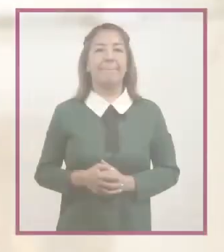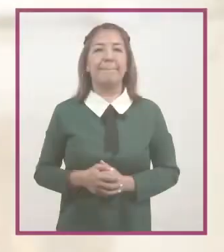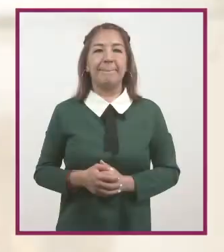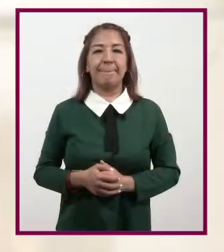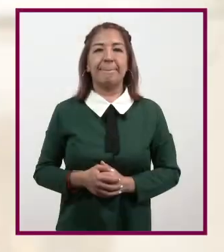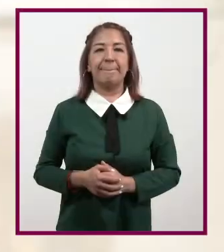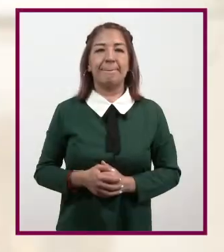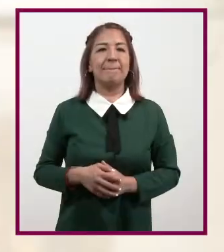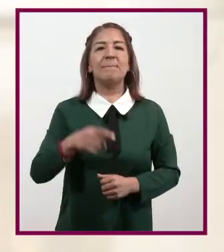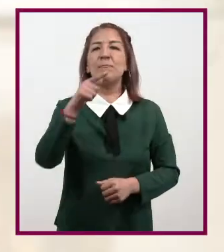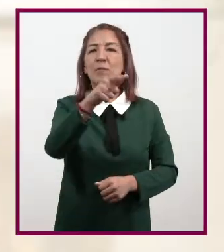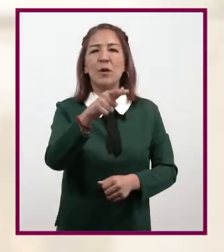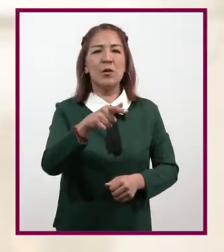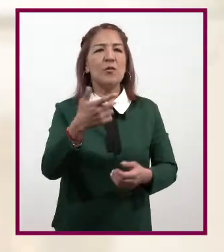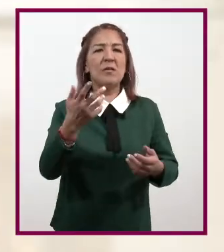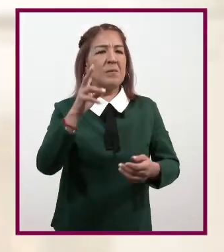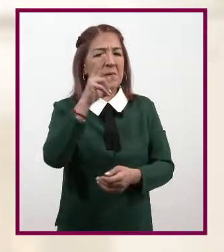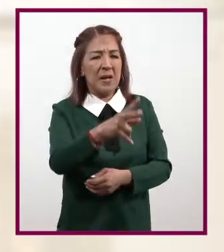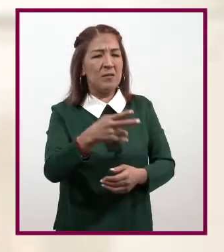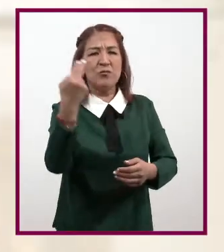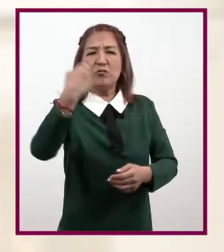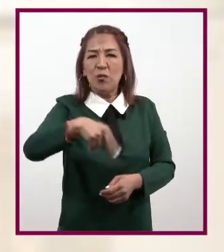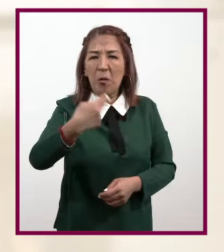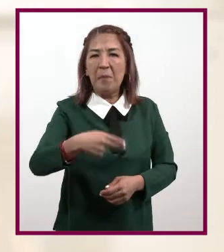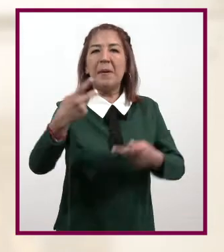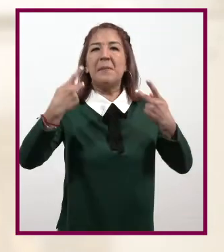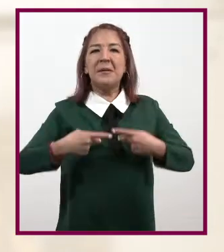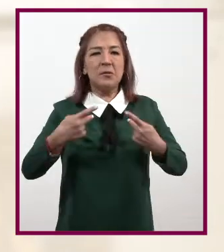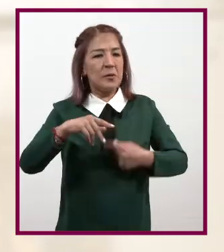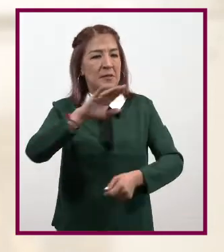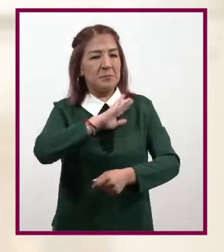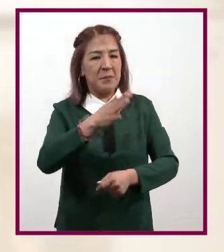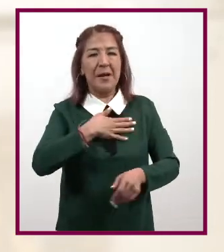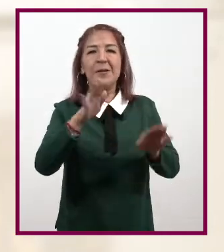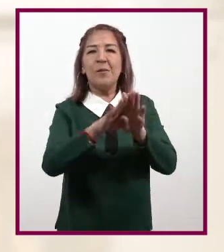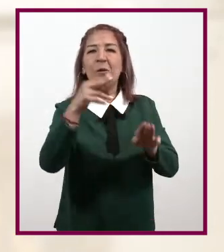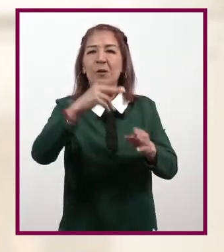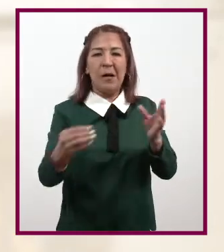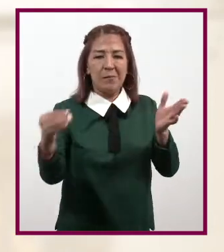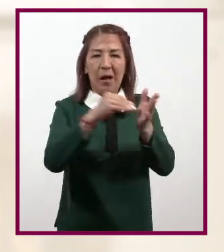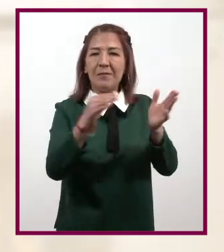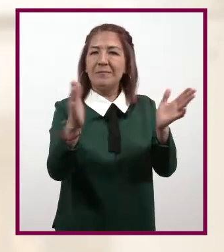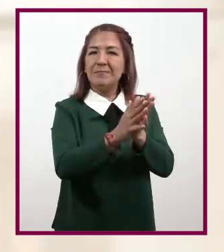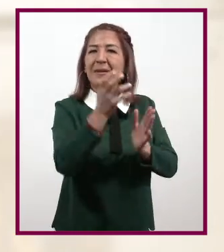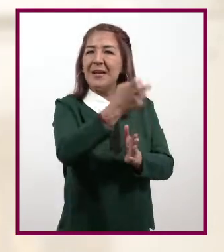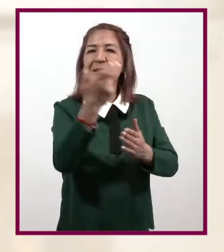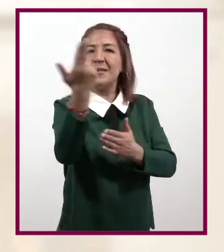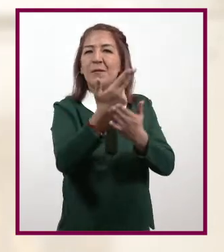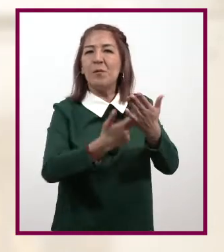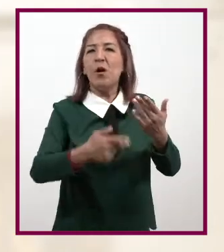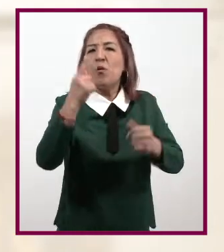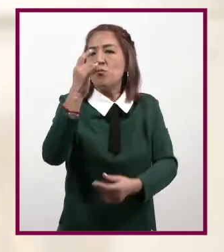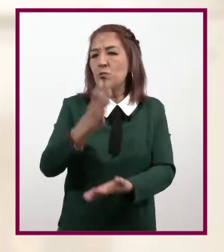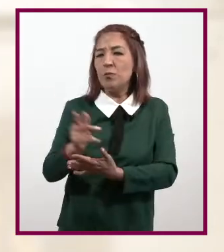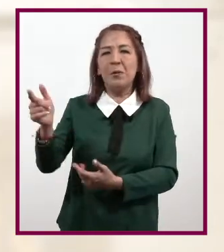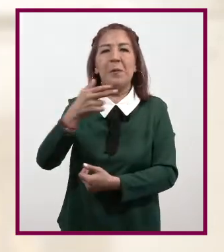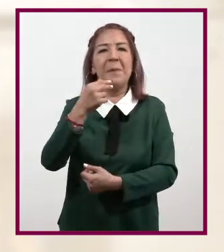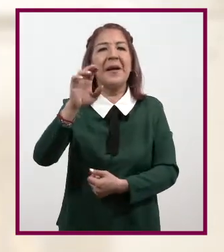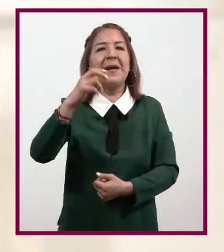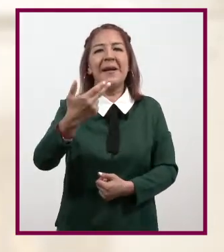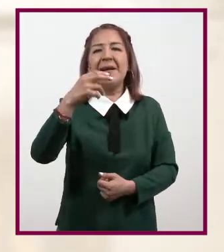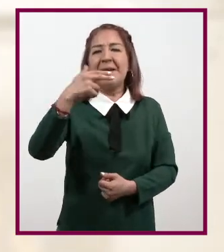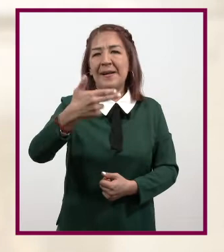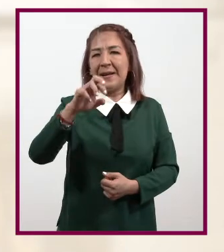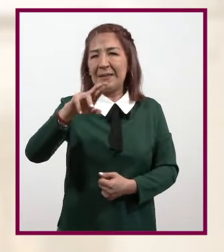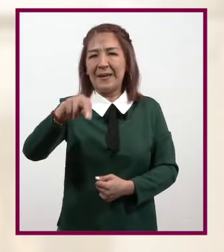¿Cuál podría ser la razón de que no aparezcan nombres de personajes españoles en la representación de esta escena? Solamente aparece el nombre de Cortés. ¿Y qué pasa con